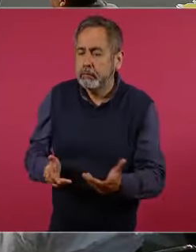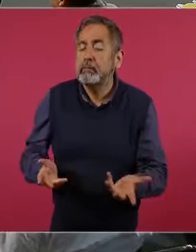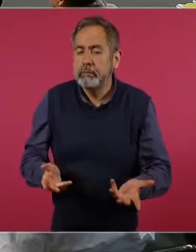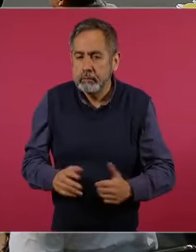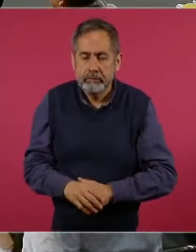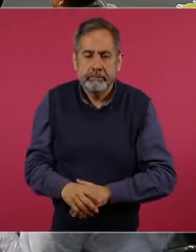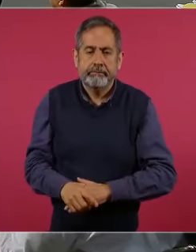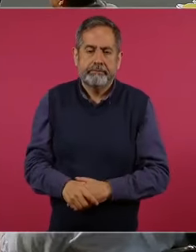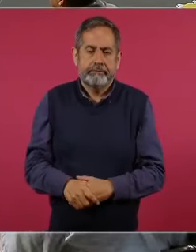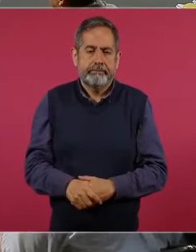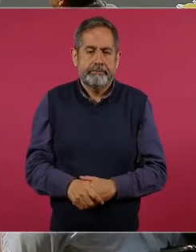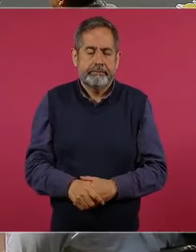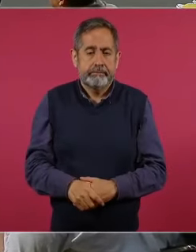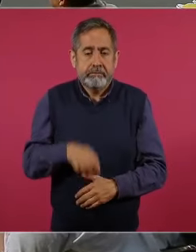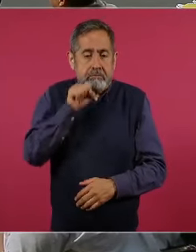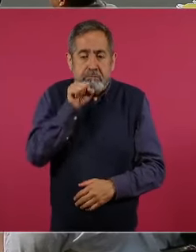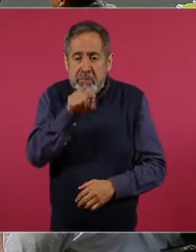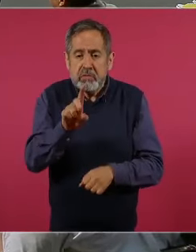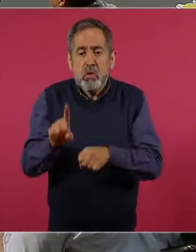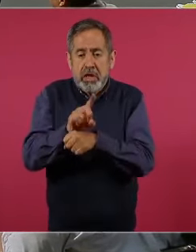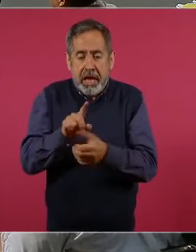Y ese mismo día,